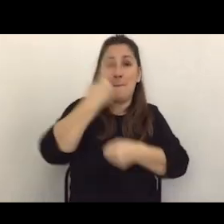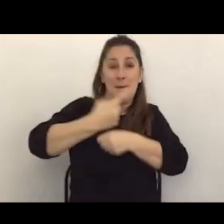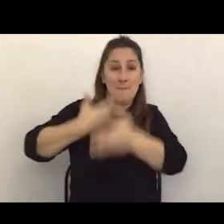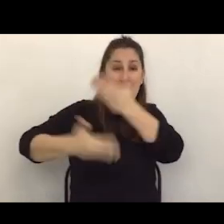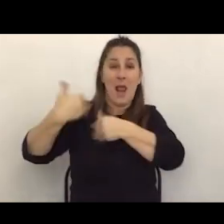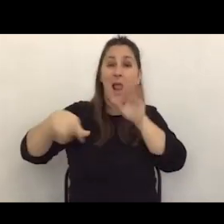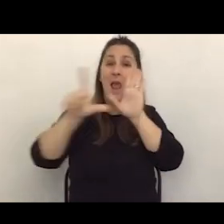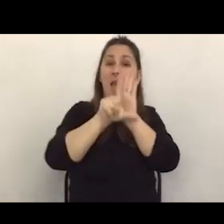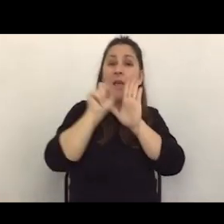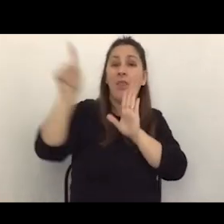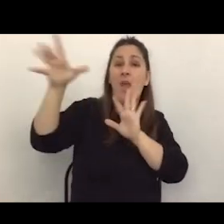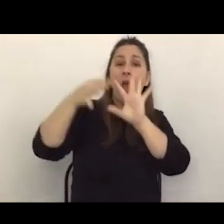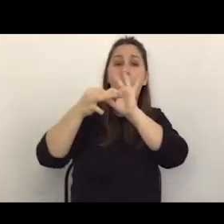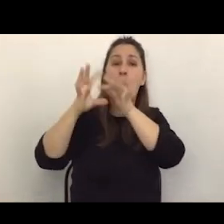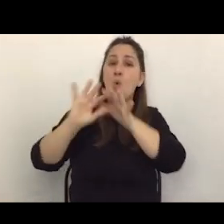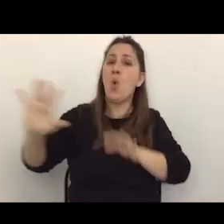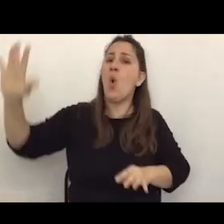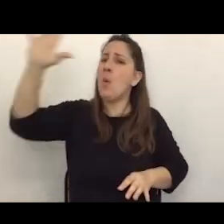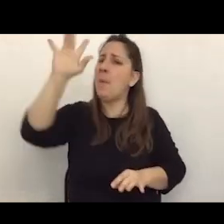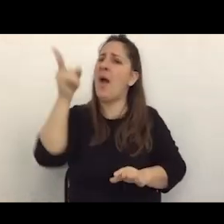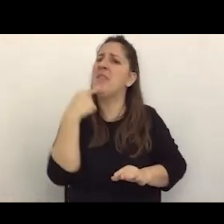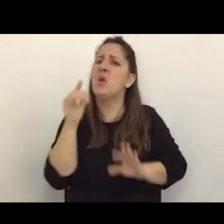europeas, establecieron